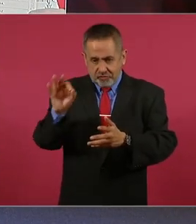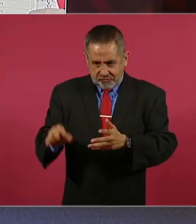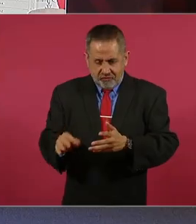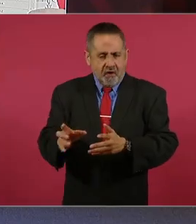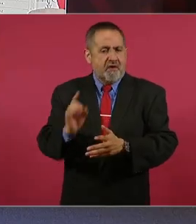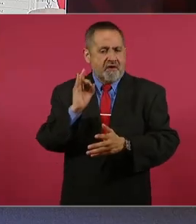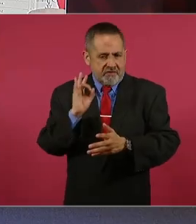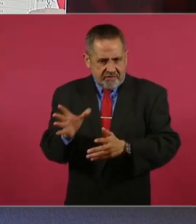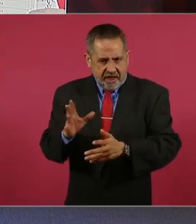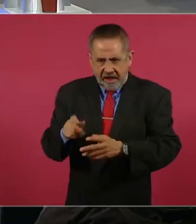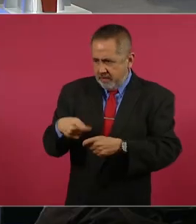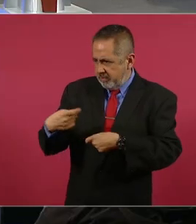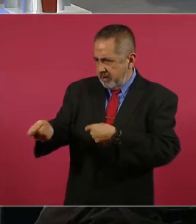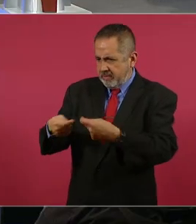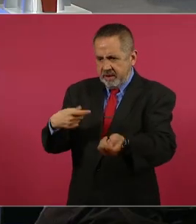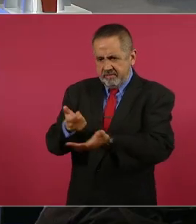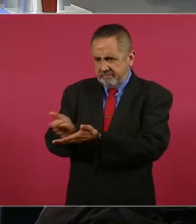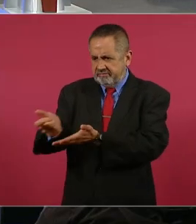97.4%.